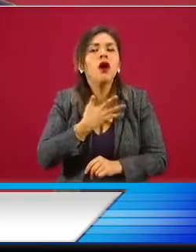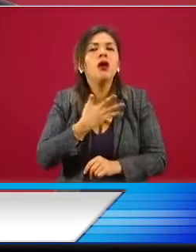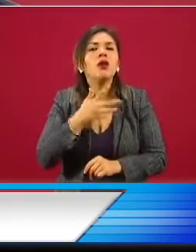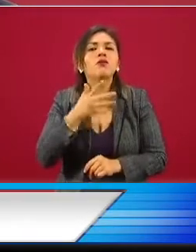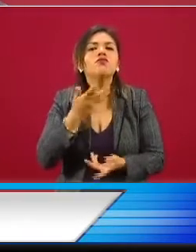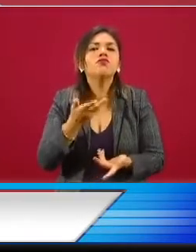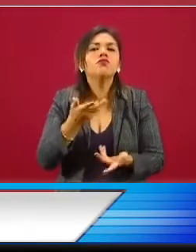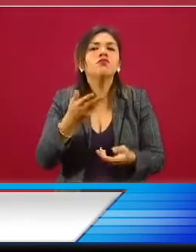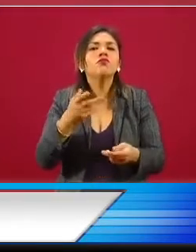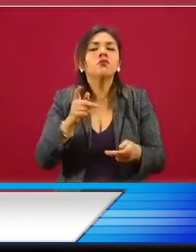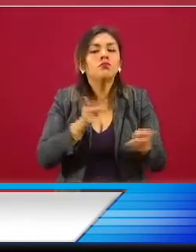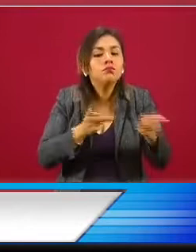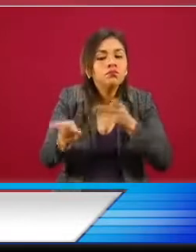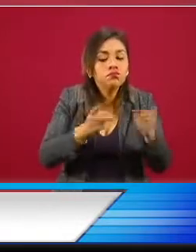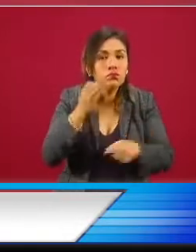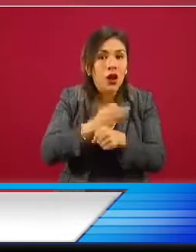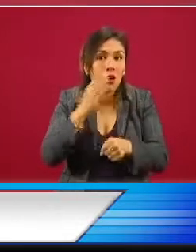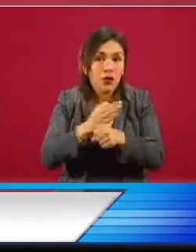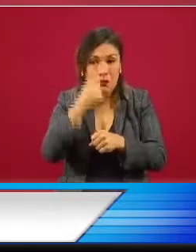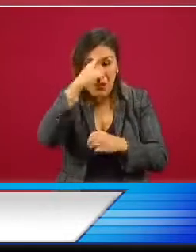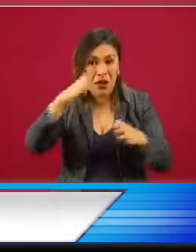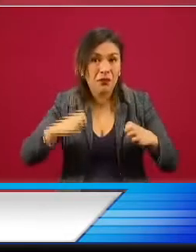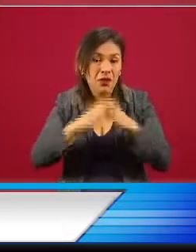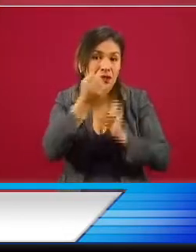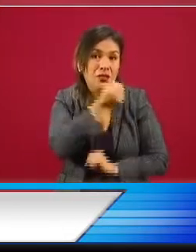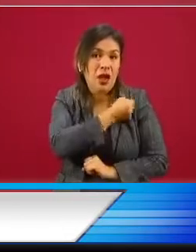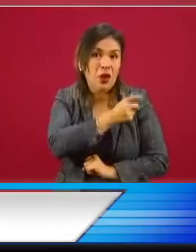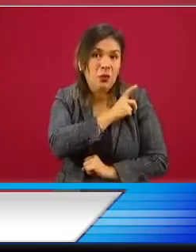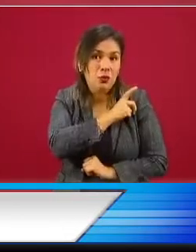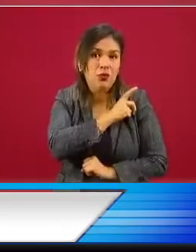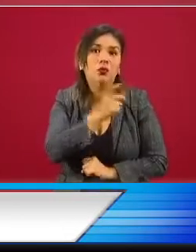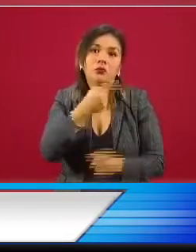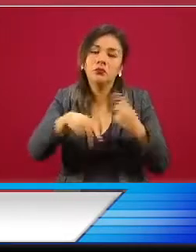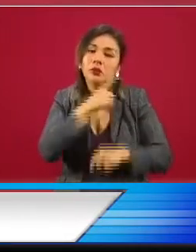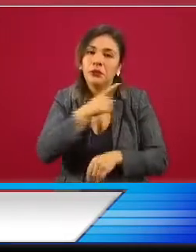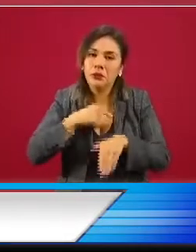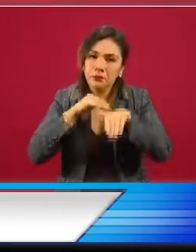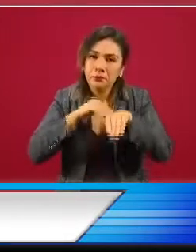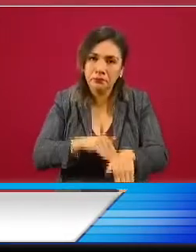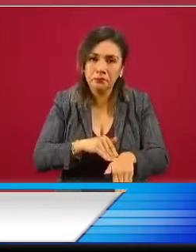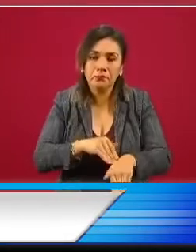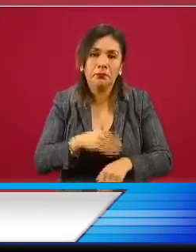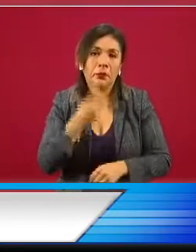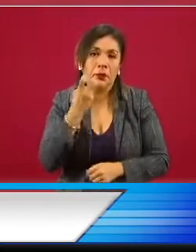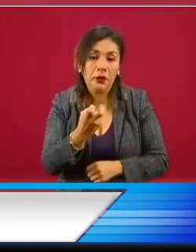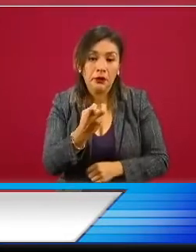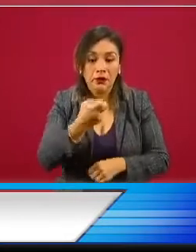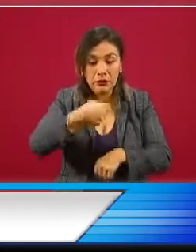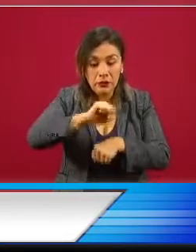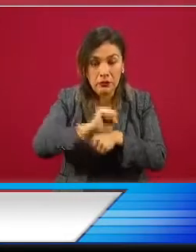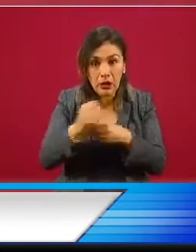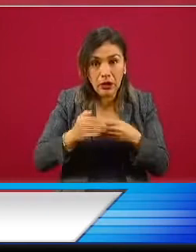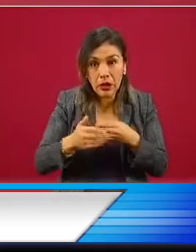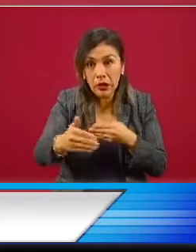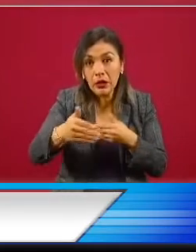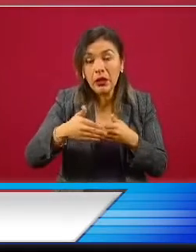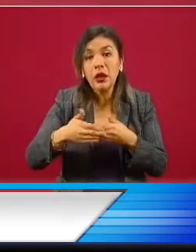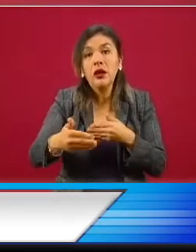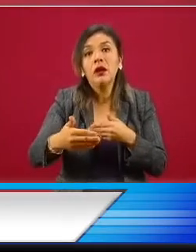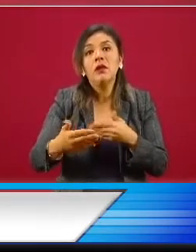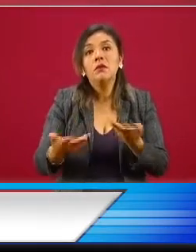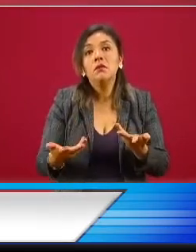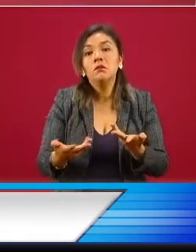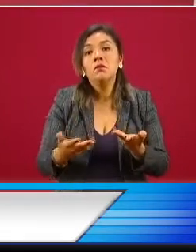12 se informará sobre la nota diplomática entregada al gobierno de Estados Unidos para pedir explicaciones sobre el operativo Rápido y Furioso